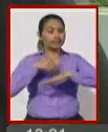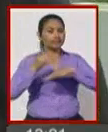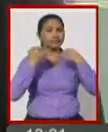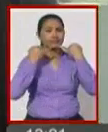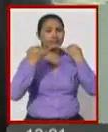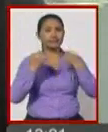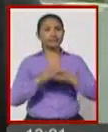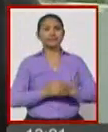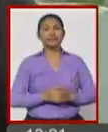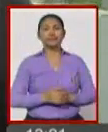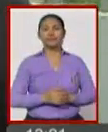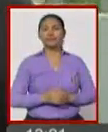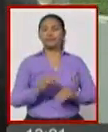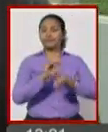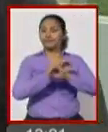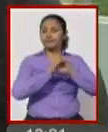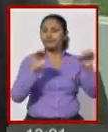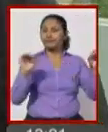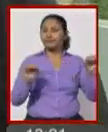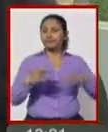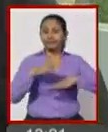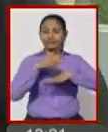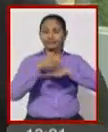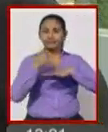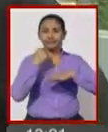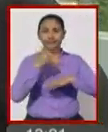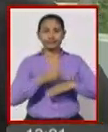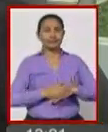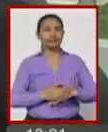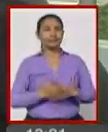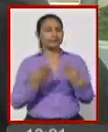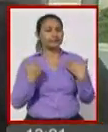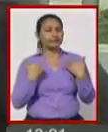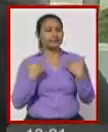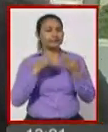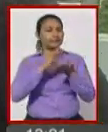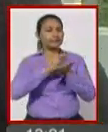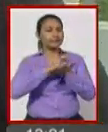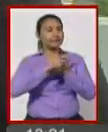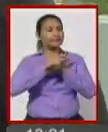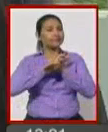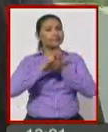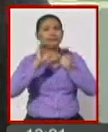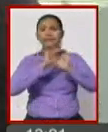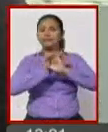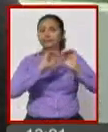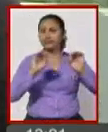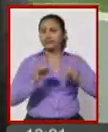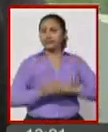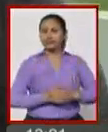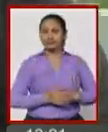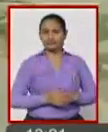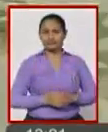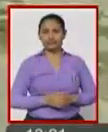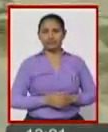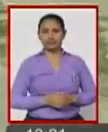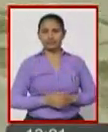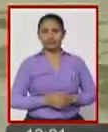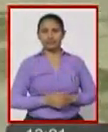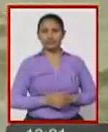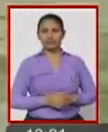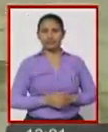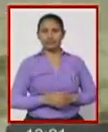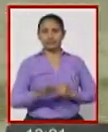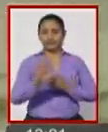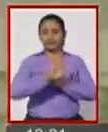ningún informe ni la Virgen Milagrosa, nada. Ella como si hubiese tenido en blanco, digamos. ¿Ya? Y